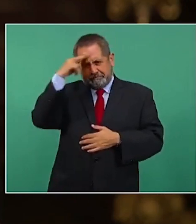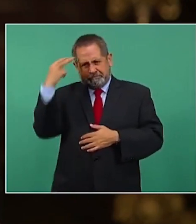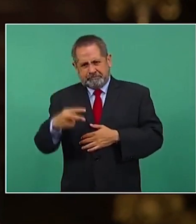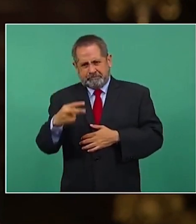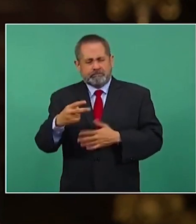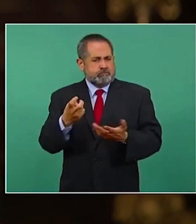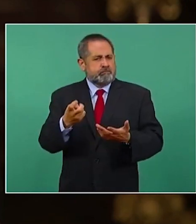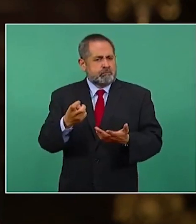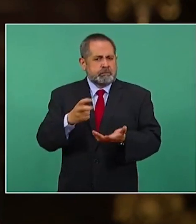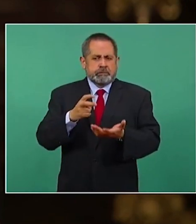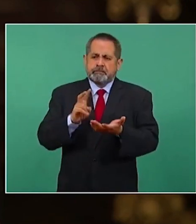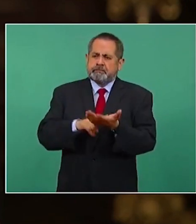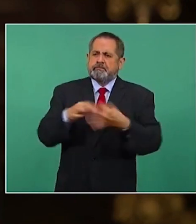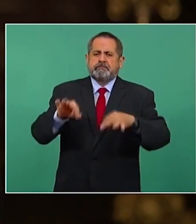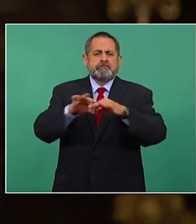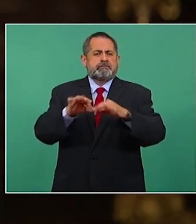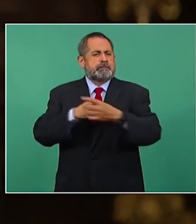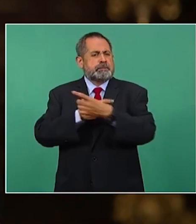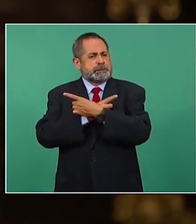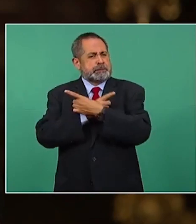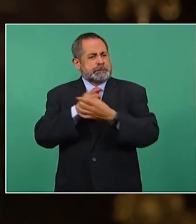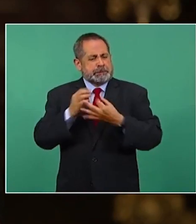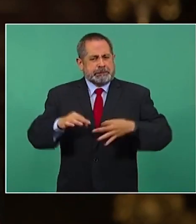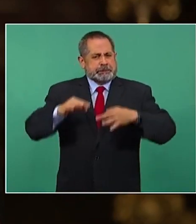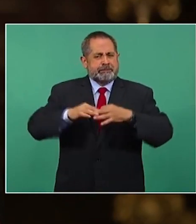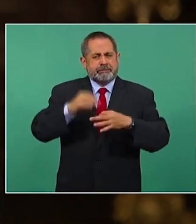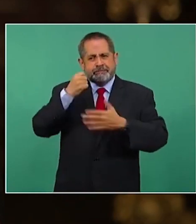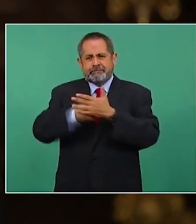refiere? ¿Usted a quién cree que se refiere con eso?